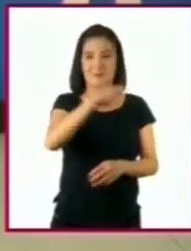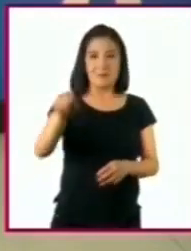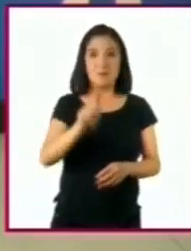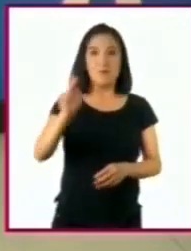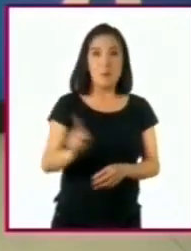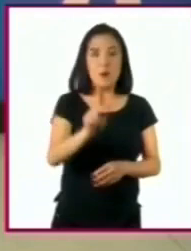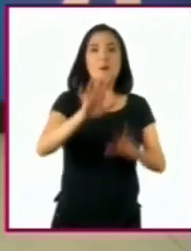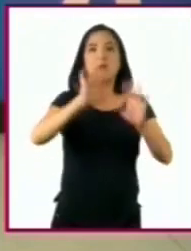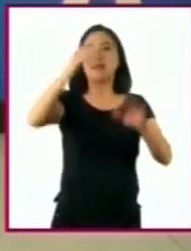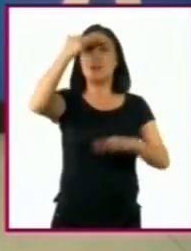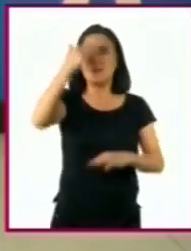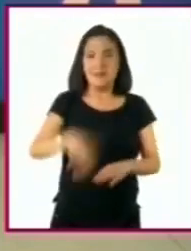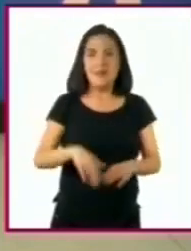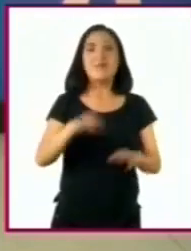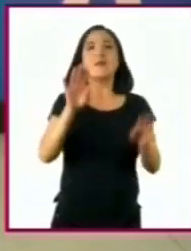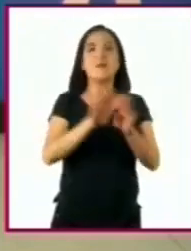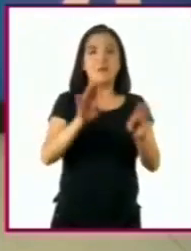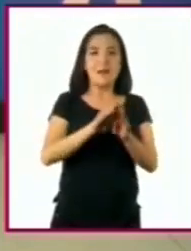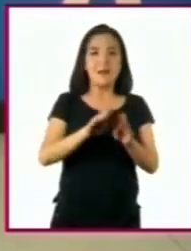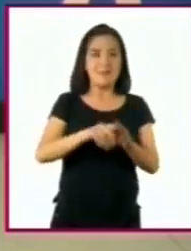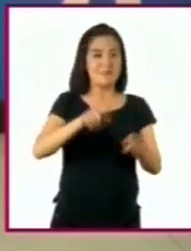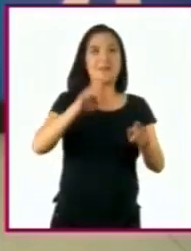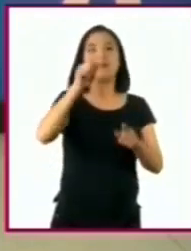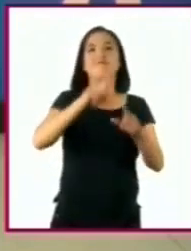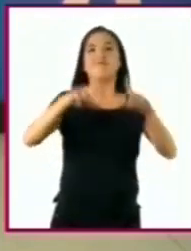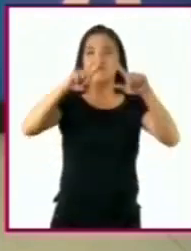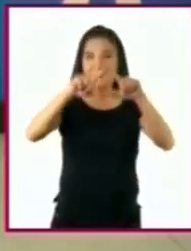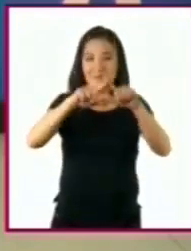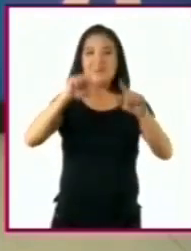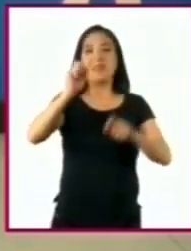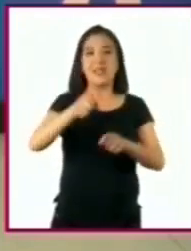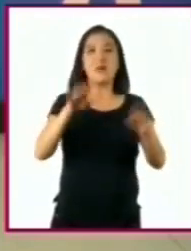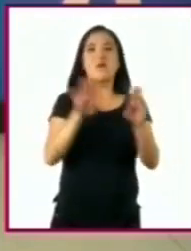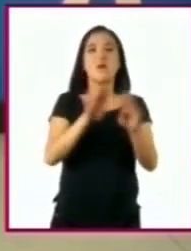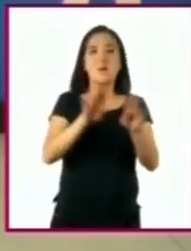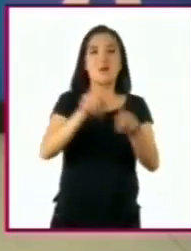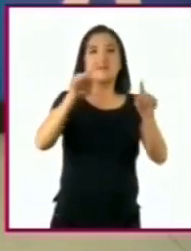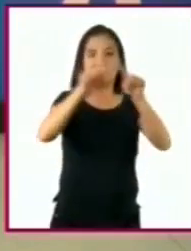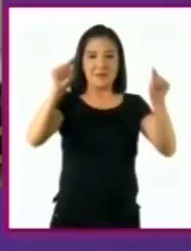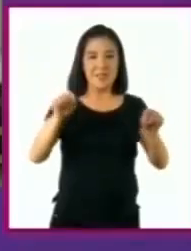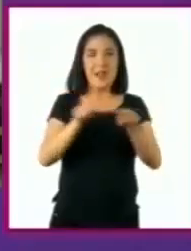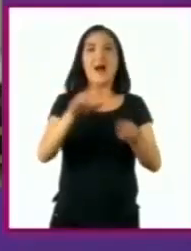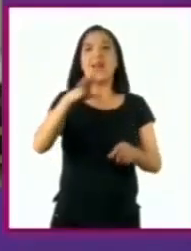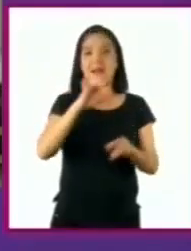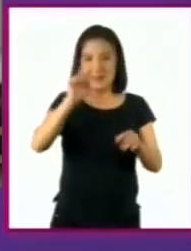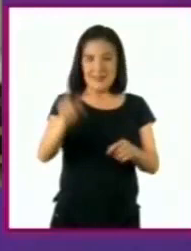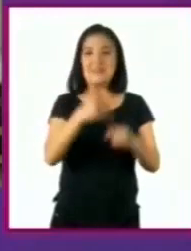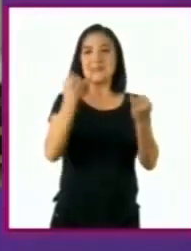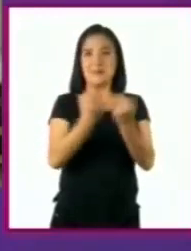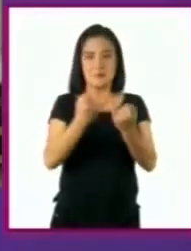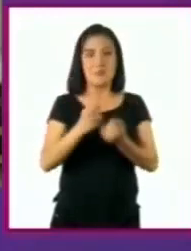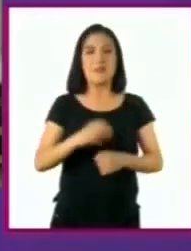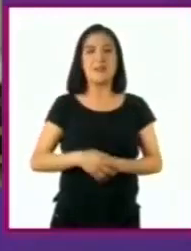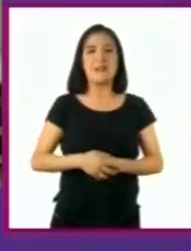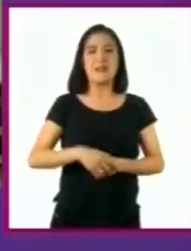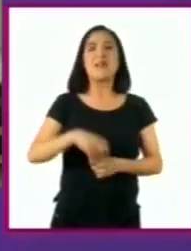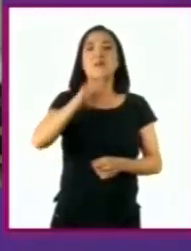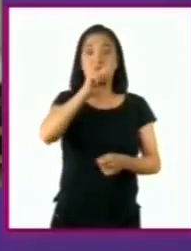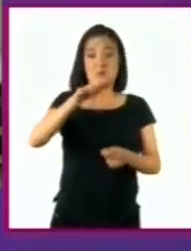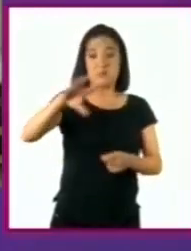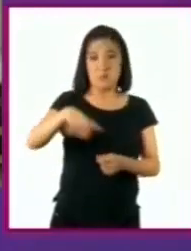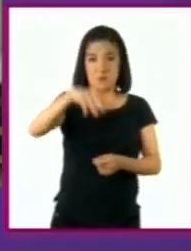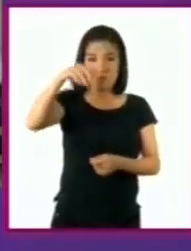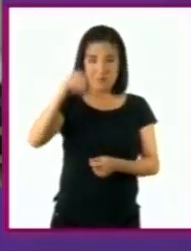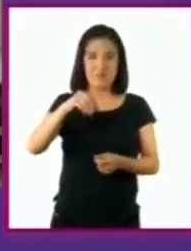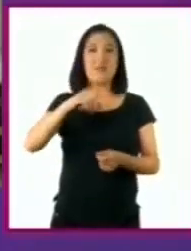que los lados correspondientes de triángulos rectángulos semejantes son proporcionales. La geometría también tuvo un